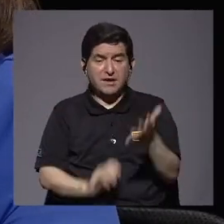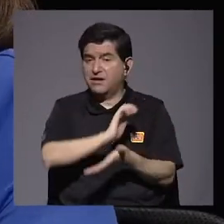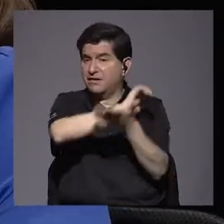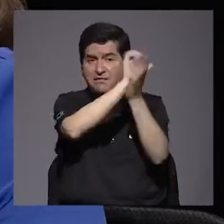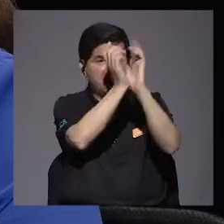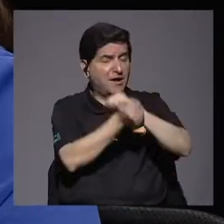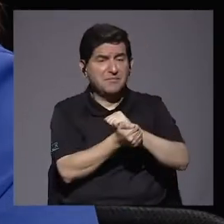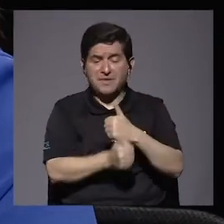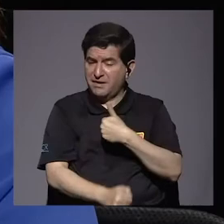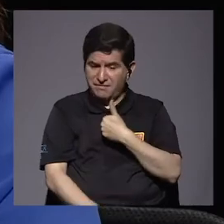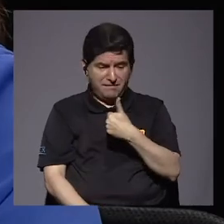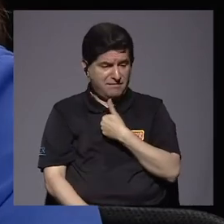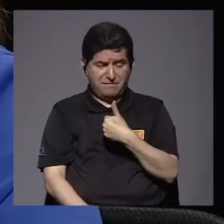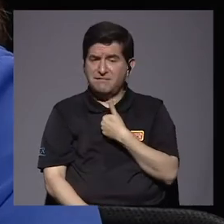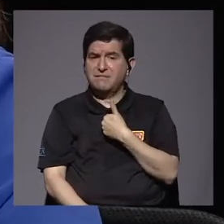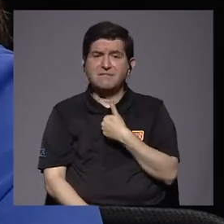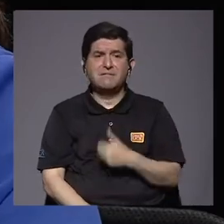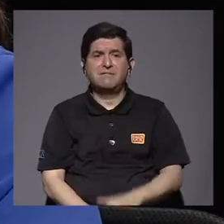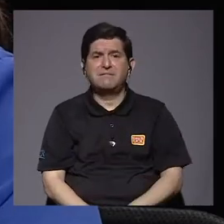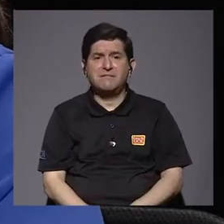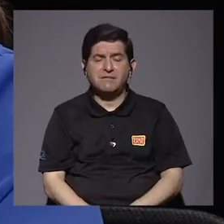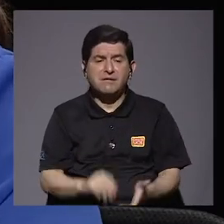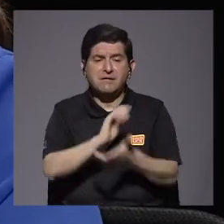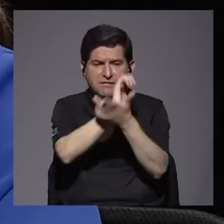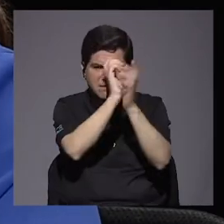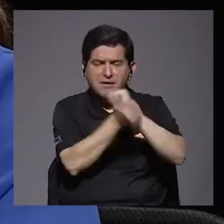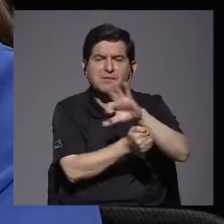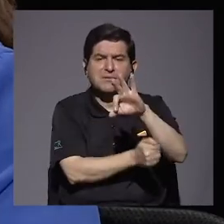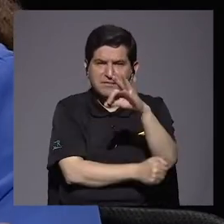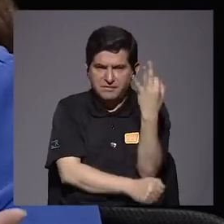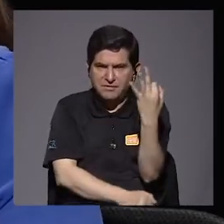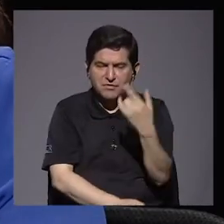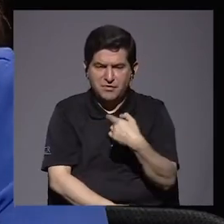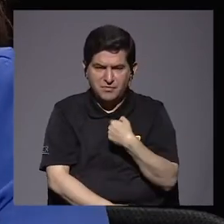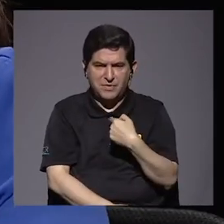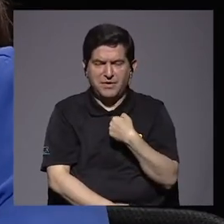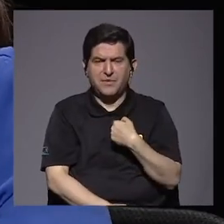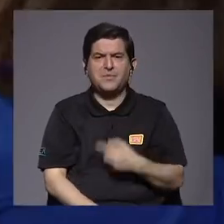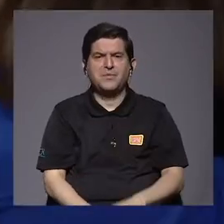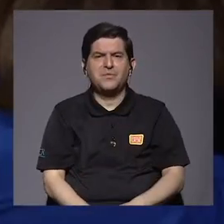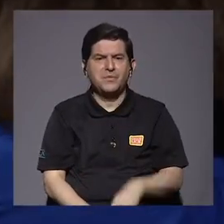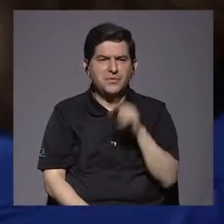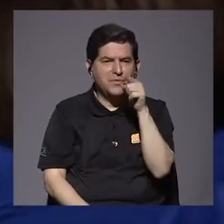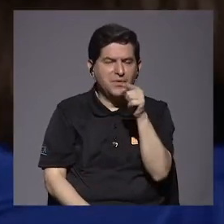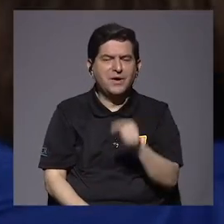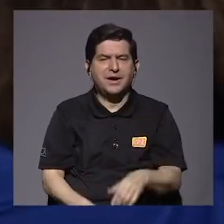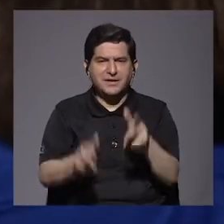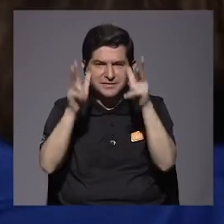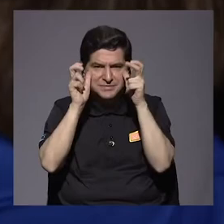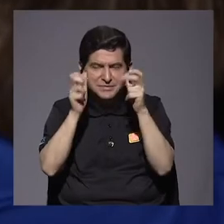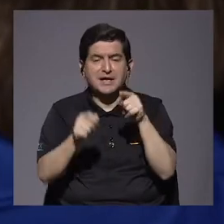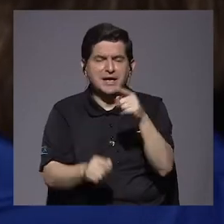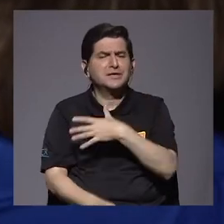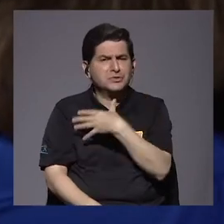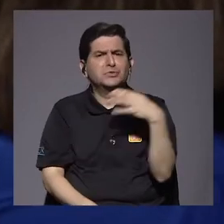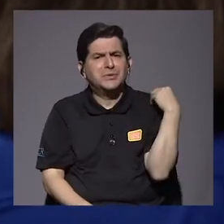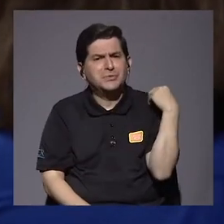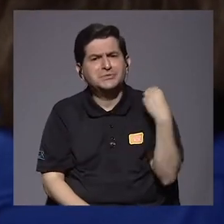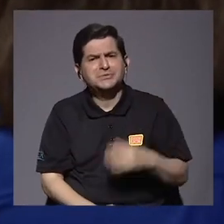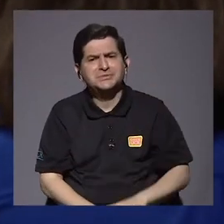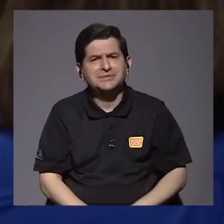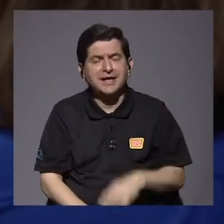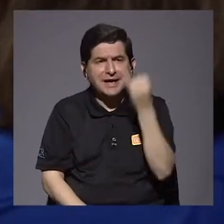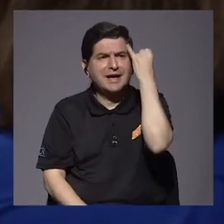cambiar hacia sí mismo, porque sí, hay que modificar la forma en que uno se ve a sí mismo. Me gusta mucho eso. Eso